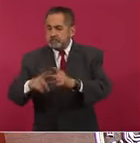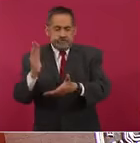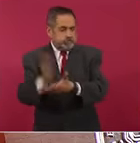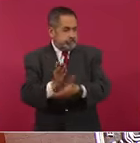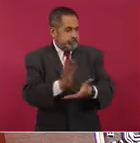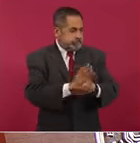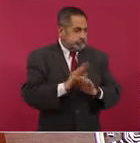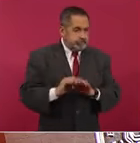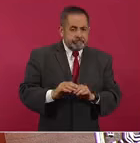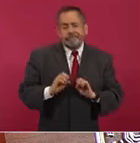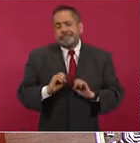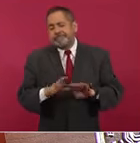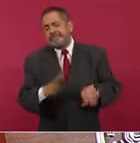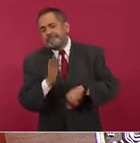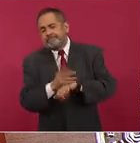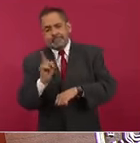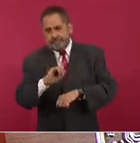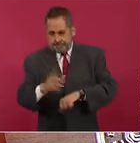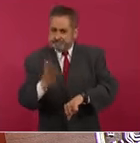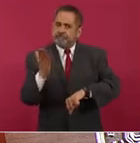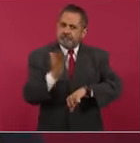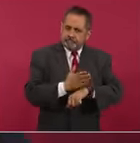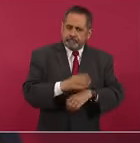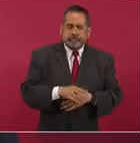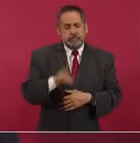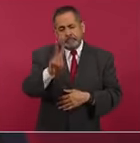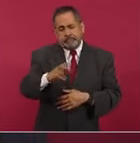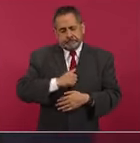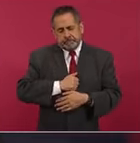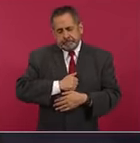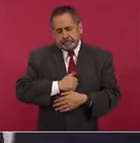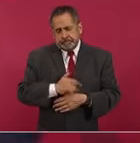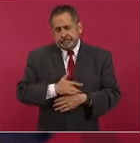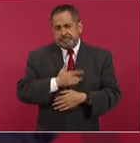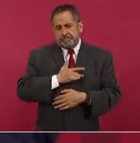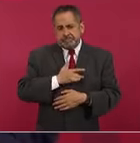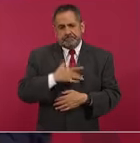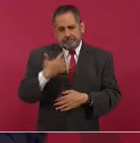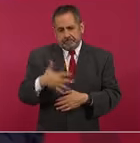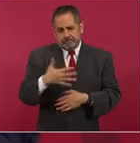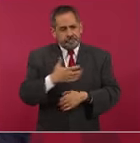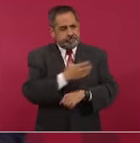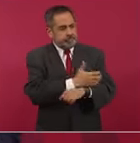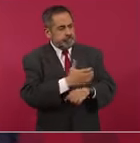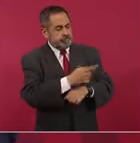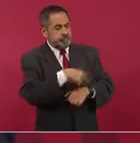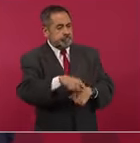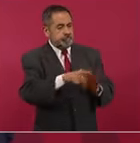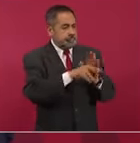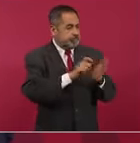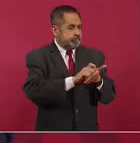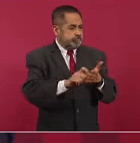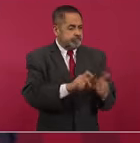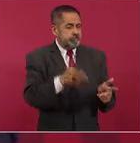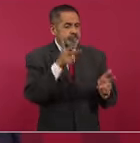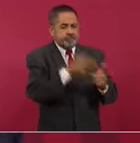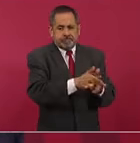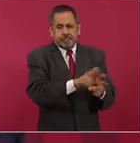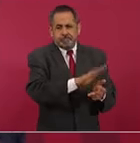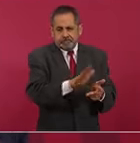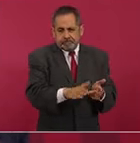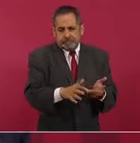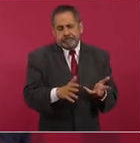que no haya impunidad. Lamentamos mucho lo de los asesinatos de los compañeros, de las compañeras periodistas,